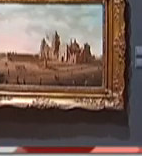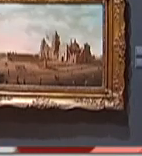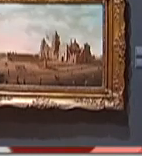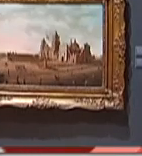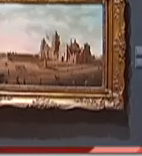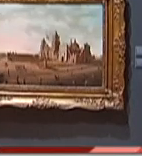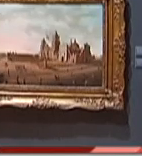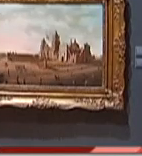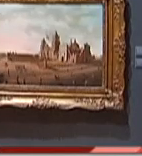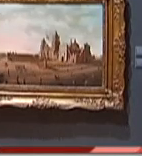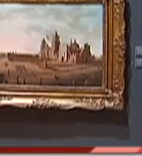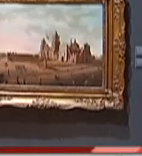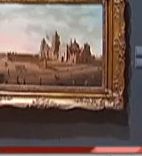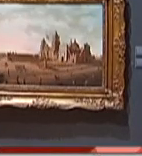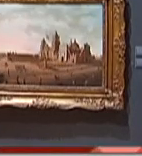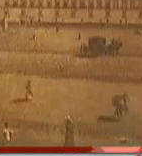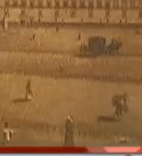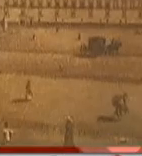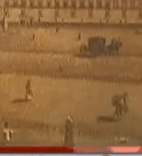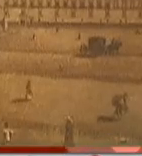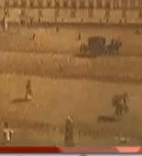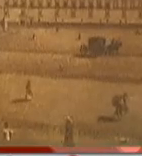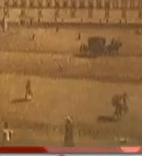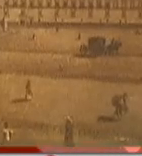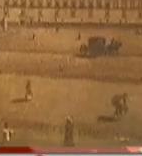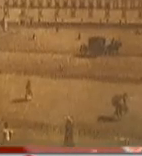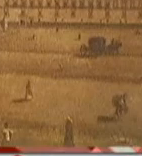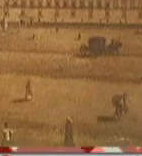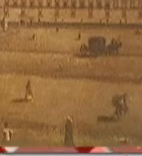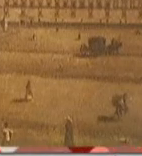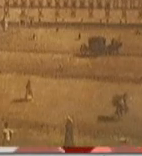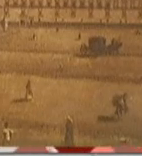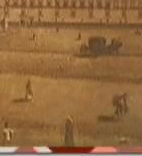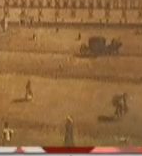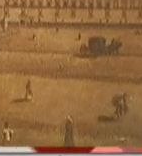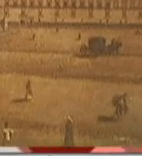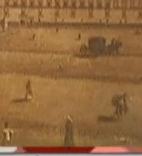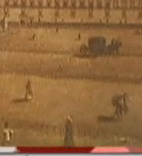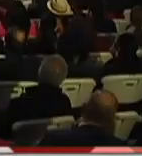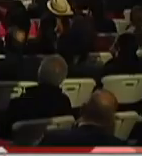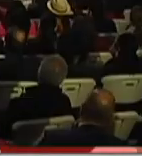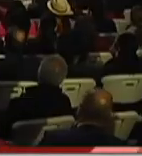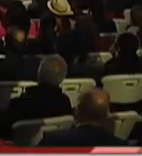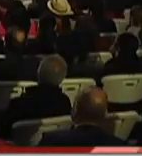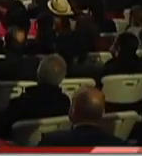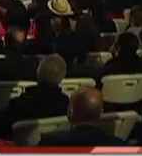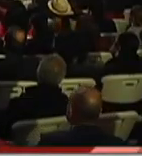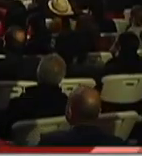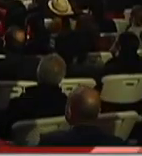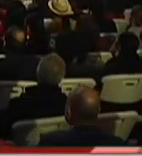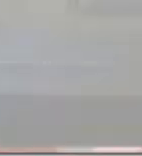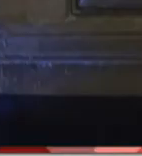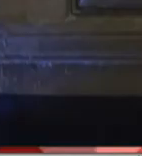exhibición temporal más ambiciosa presentada en el Museo de la Ciudad de México en sus 52 años de creación.